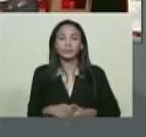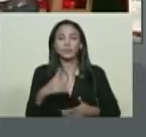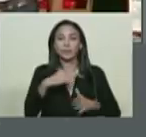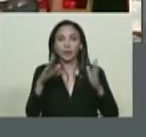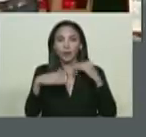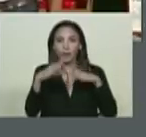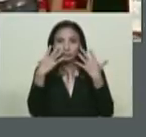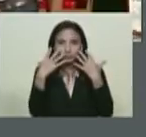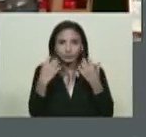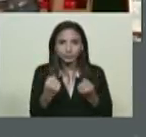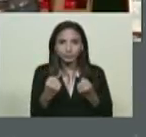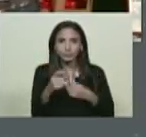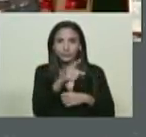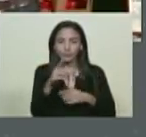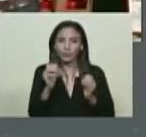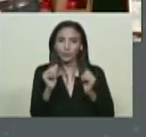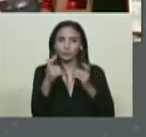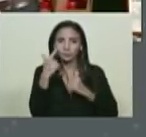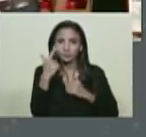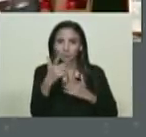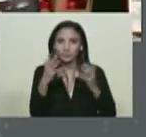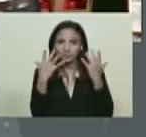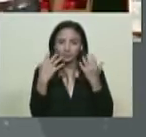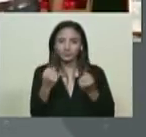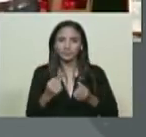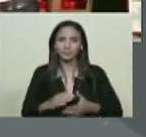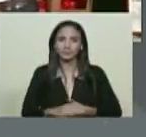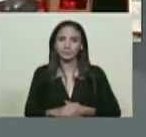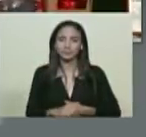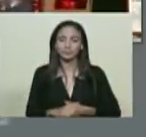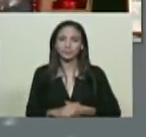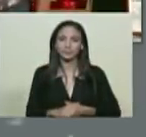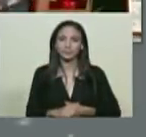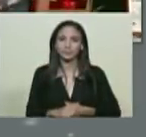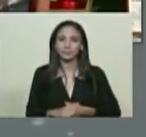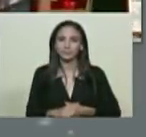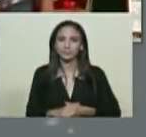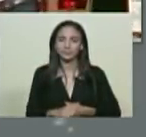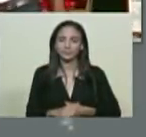Entendido, Héctor. Adelante, Héctor Rodríguez.